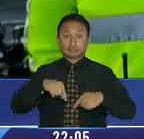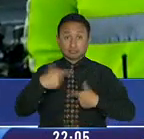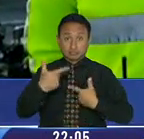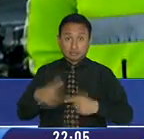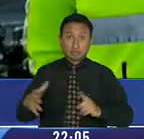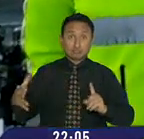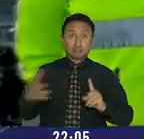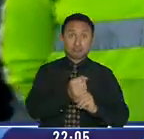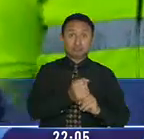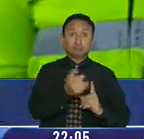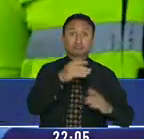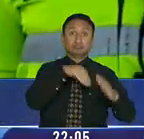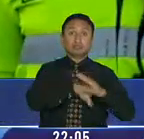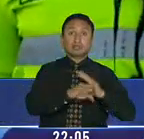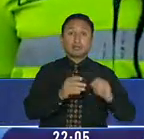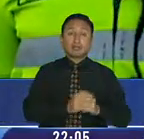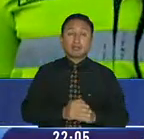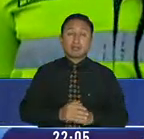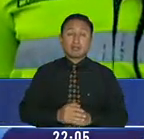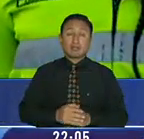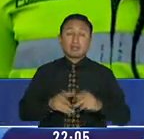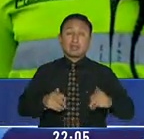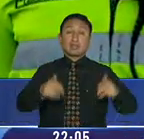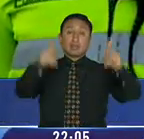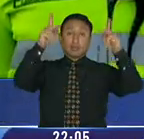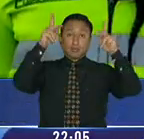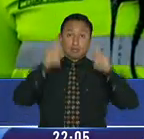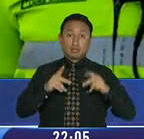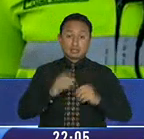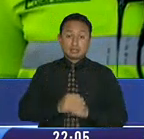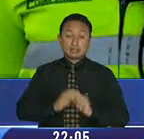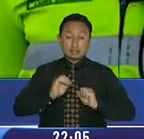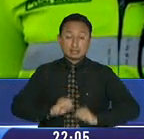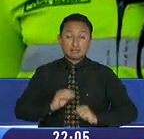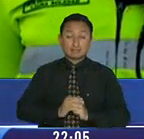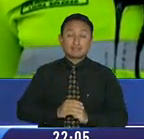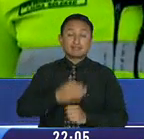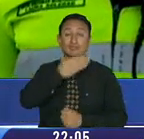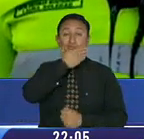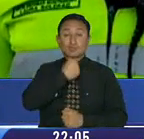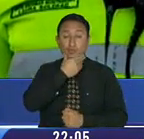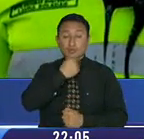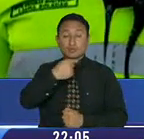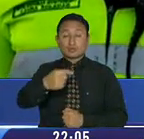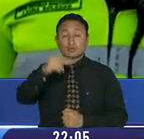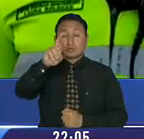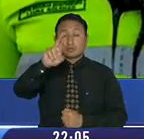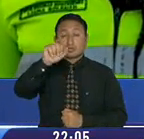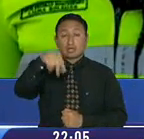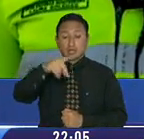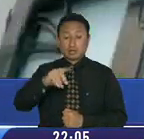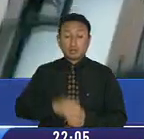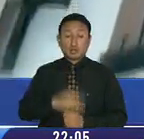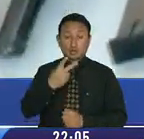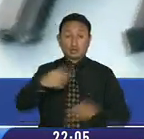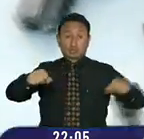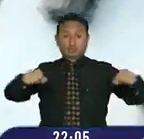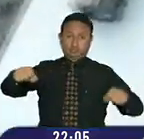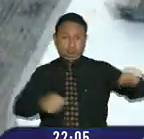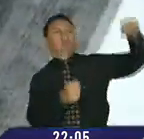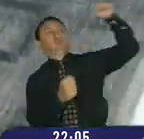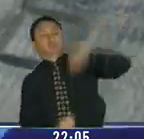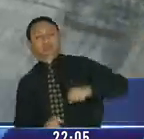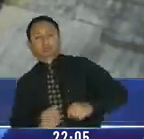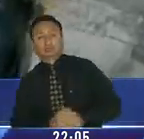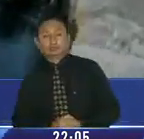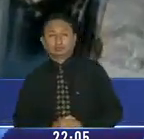interceptarlos al interior del puente desnivel de la avenida Eloy Alfaro y de Los Granados, cayendo de la motocicleta los dos ocupantes. El conductor se